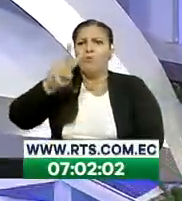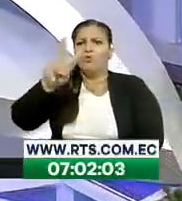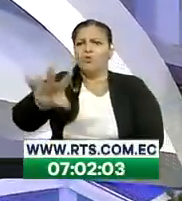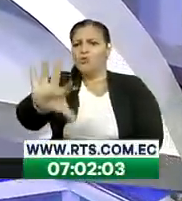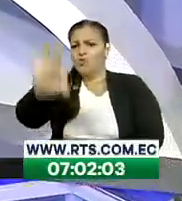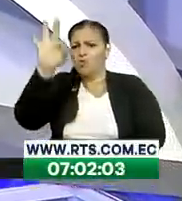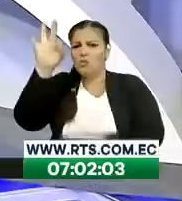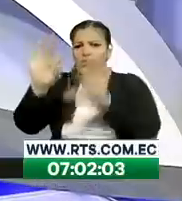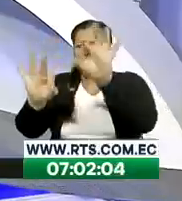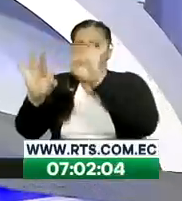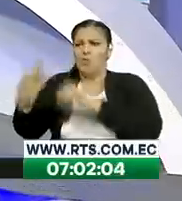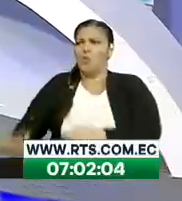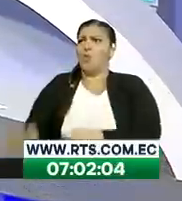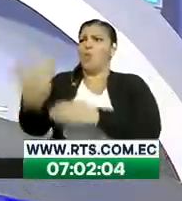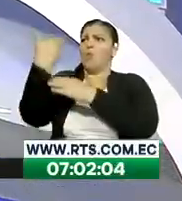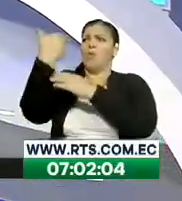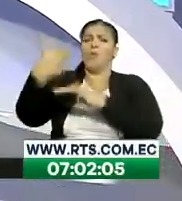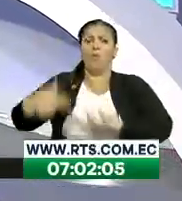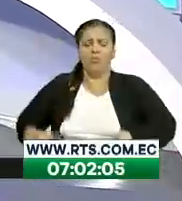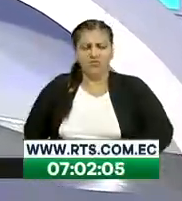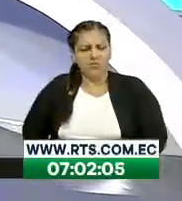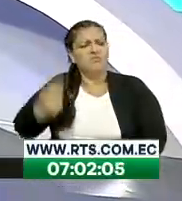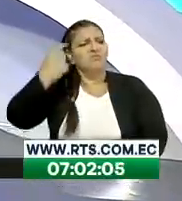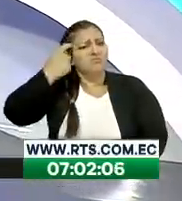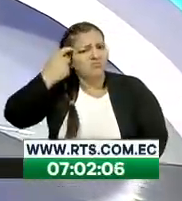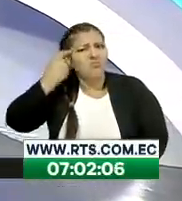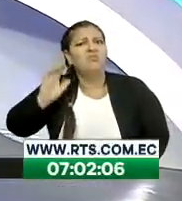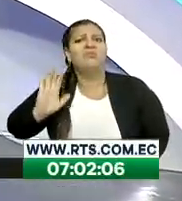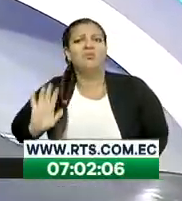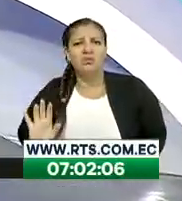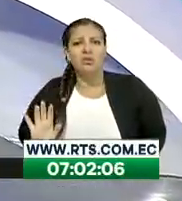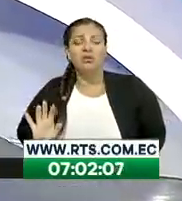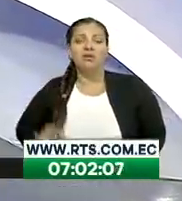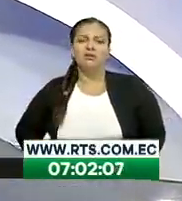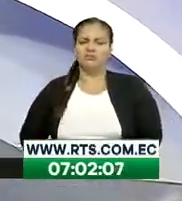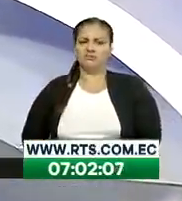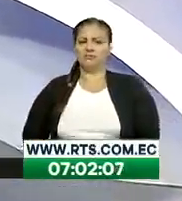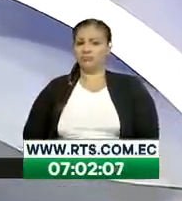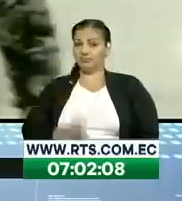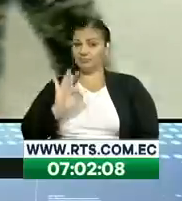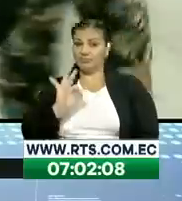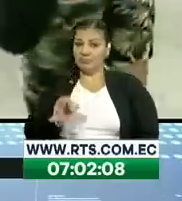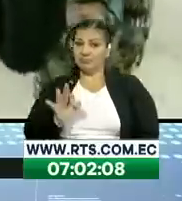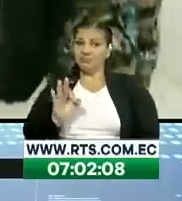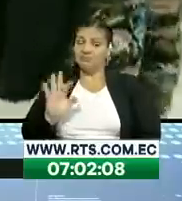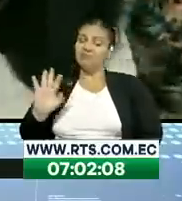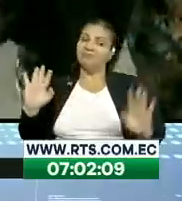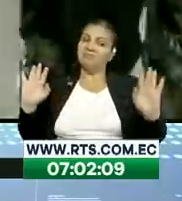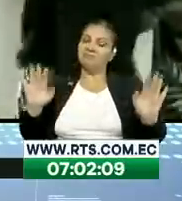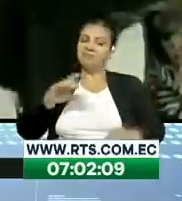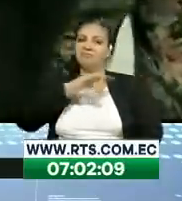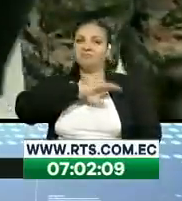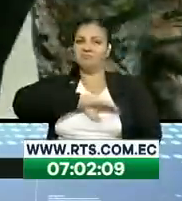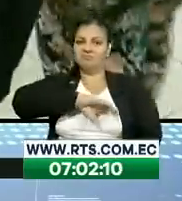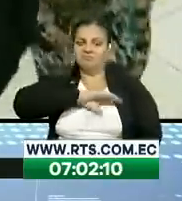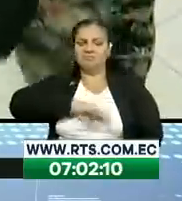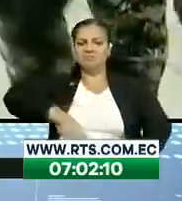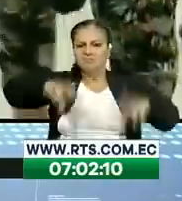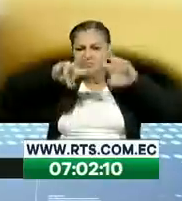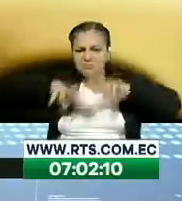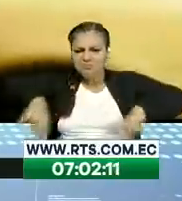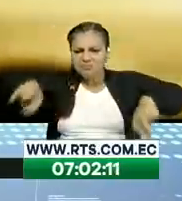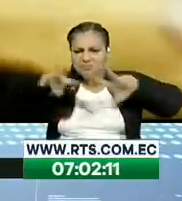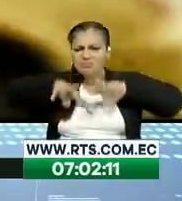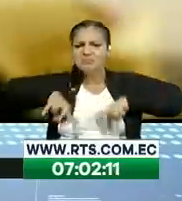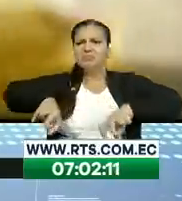o exnovio habría tenido o no algo que ver en este incidente lamentable, por cierto. Claro que sí, es muy lamentable que tú regreses a tu patria, ¿no?,